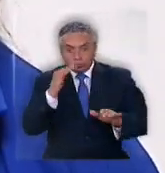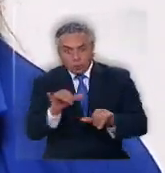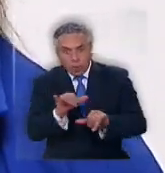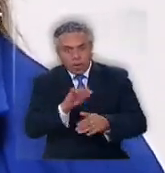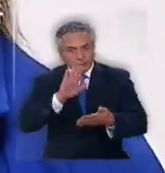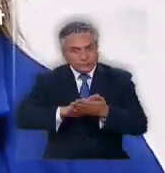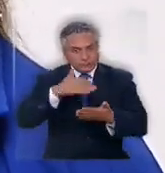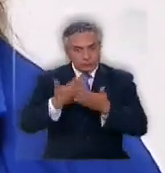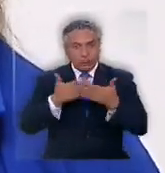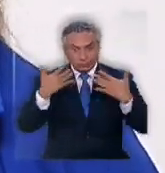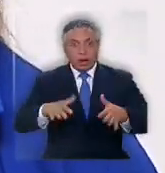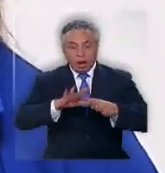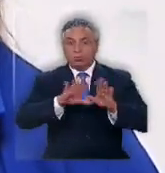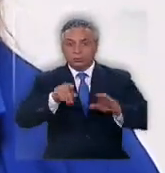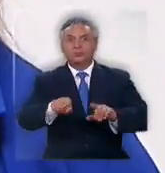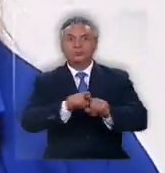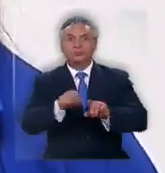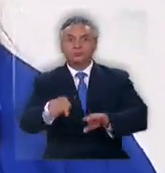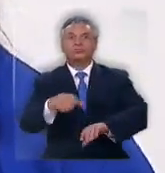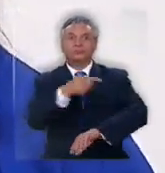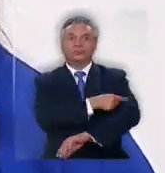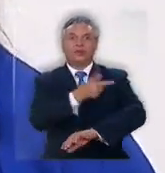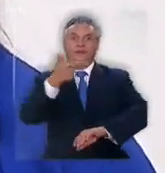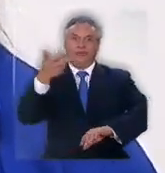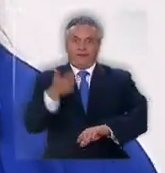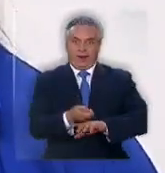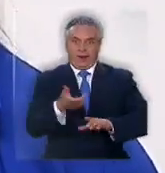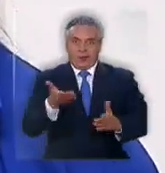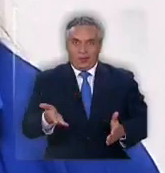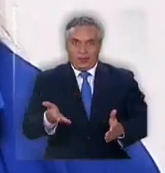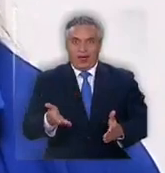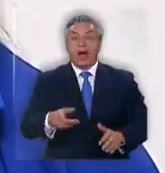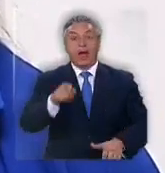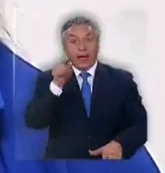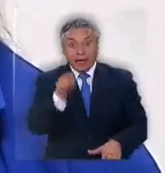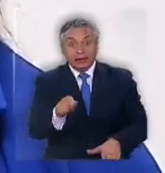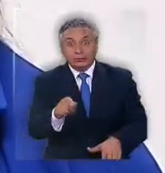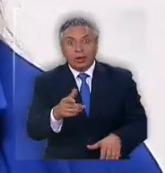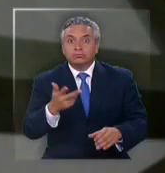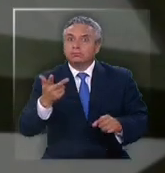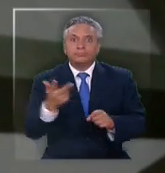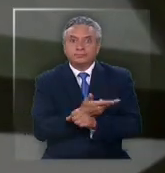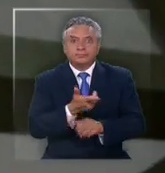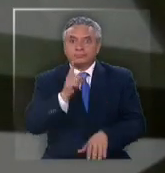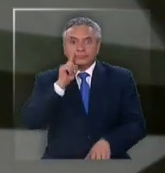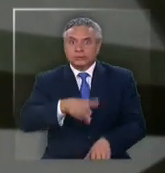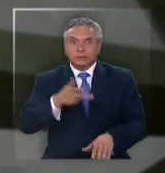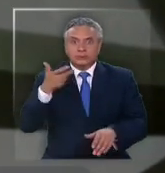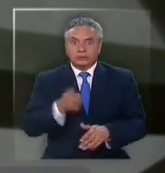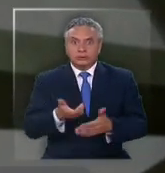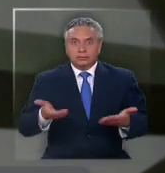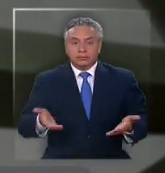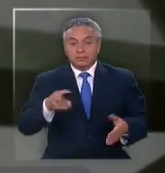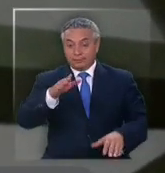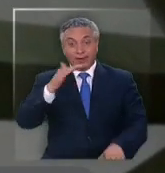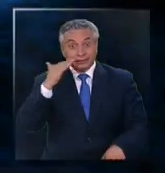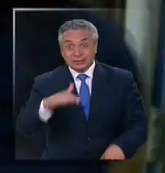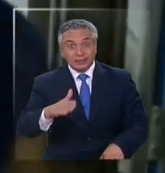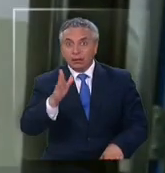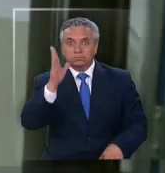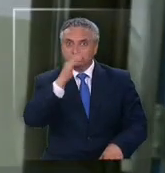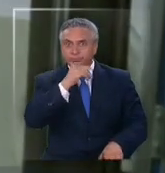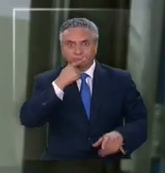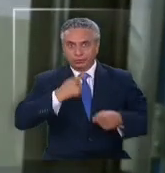de proceder o soltó la vacuna que tiene en su momento por tanto eso desafortunadamente no se logró la pequeña no tiene nombre y ni ruth